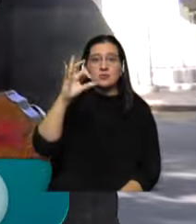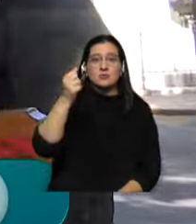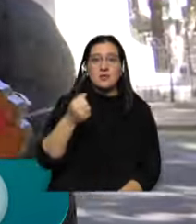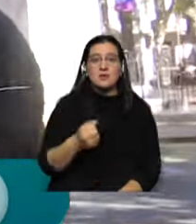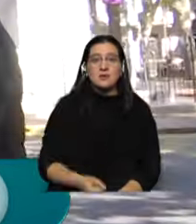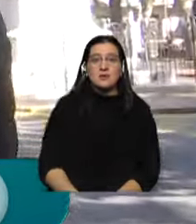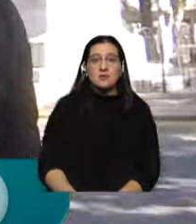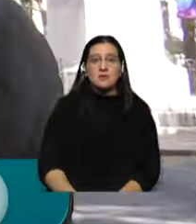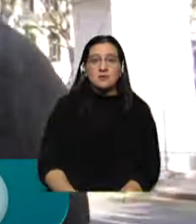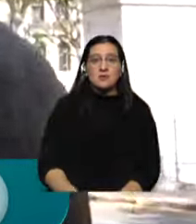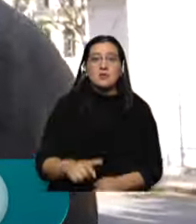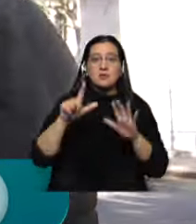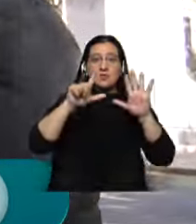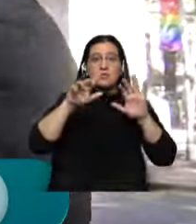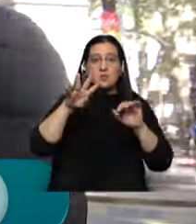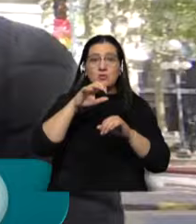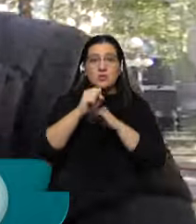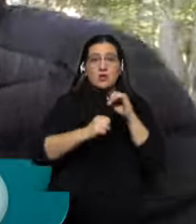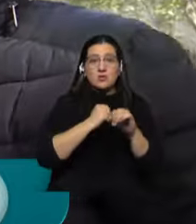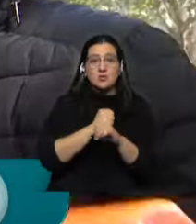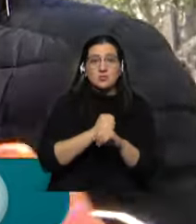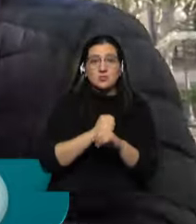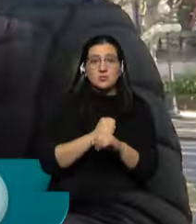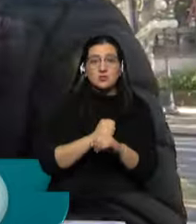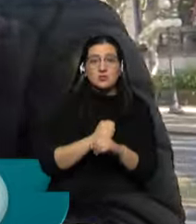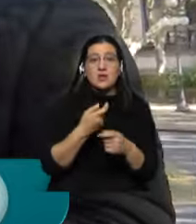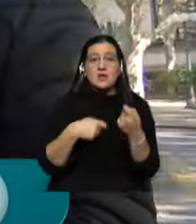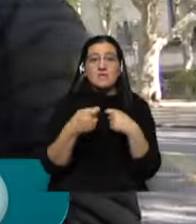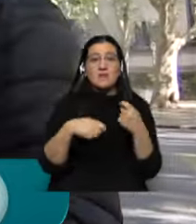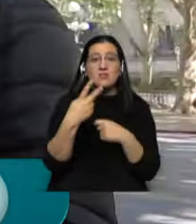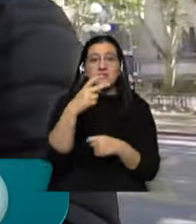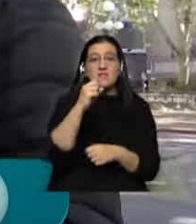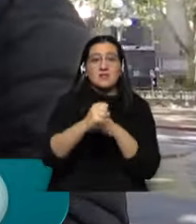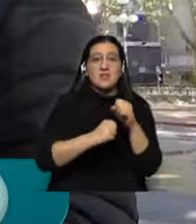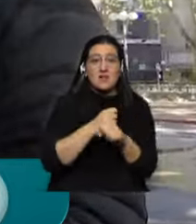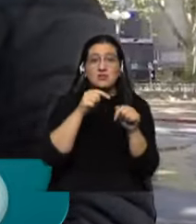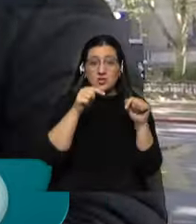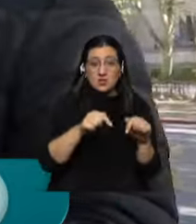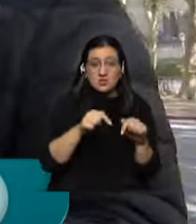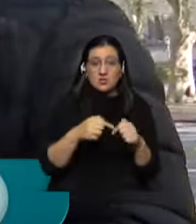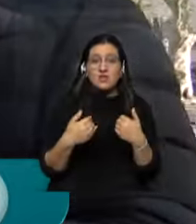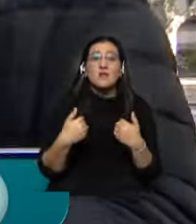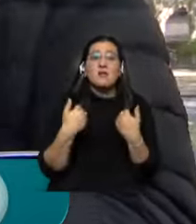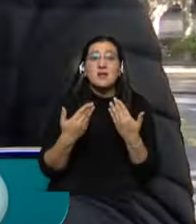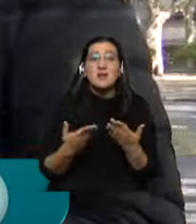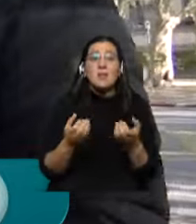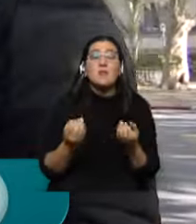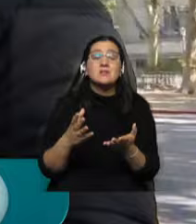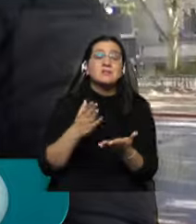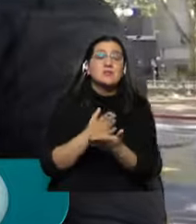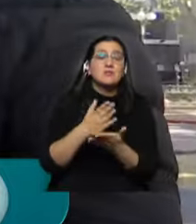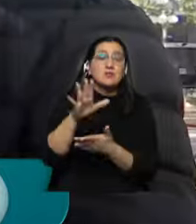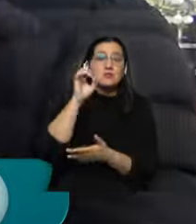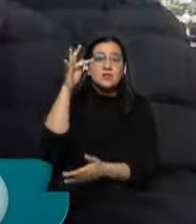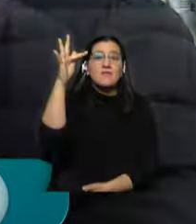dígame qué tiene, a ver. Tengo 74 años y vendo hace 20 esto, que te lo voy a regalar a ti y a los que están allá porque los escucho. El Fito